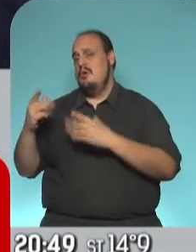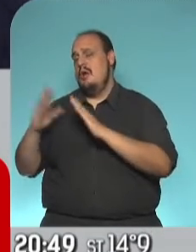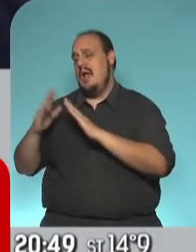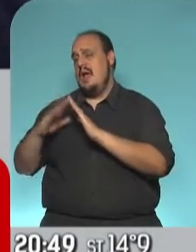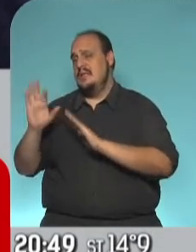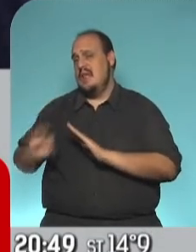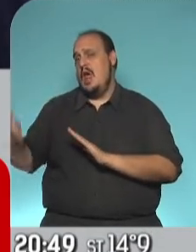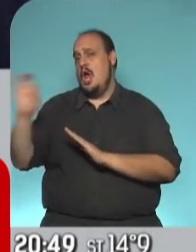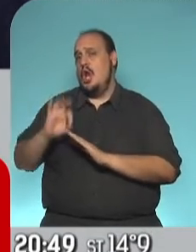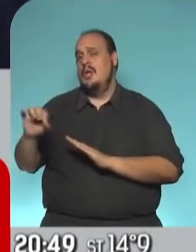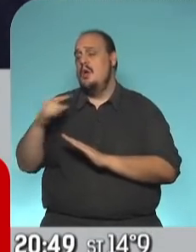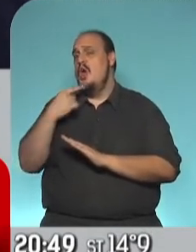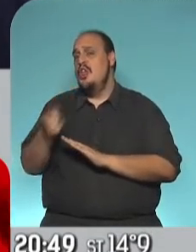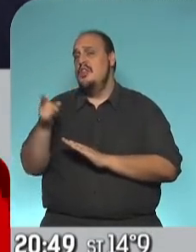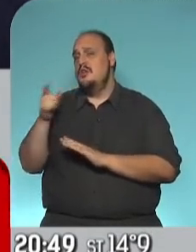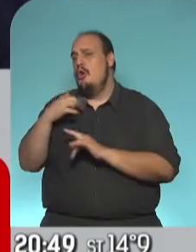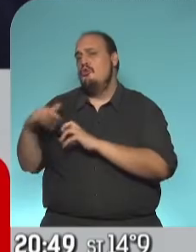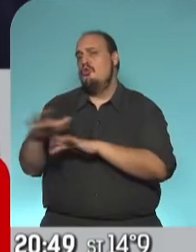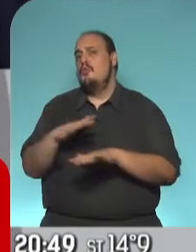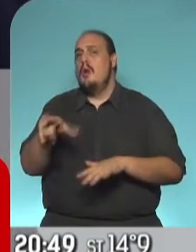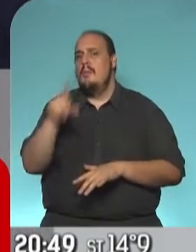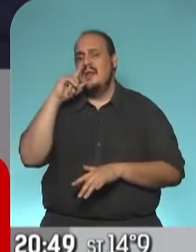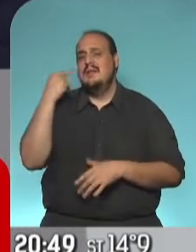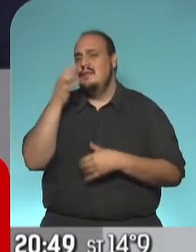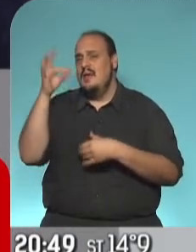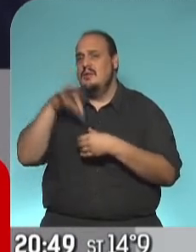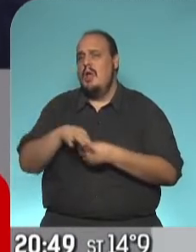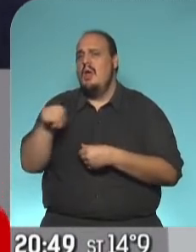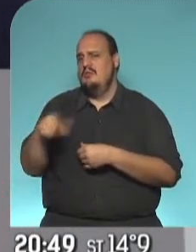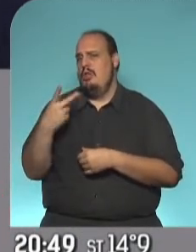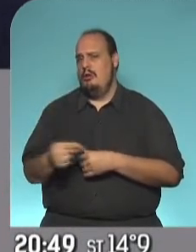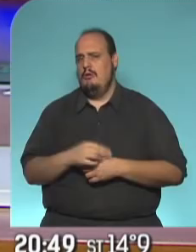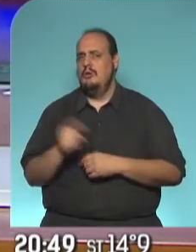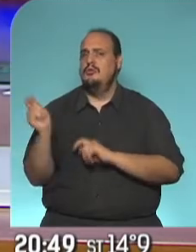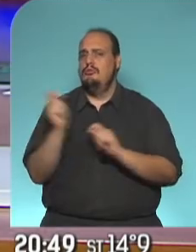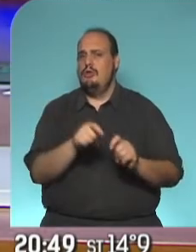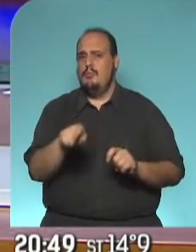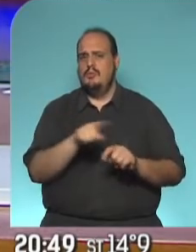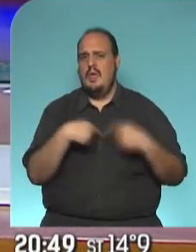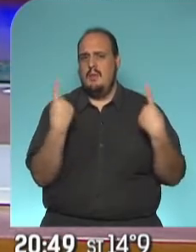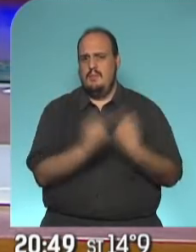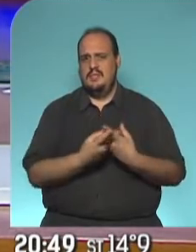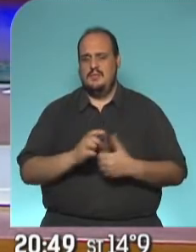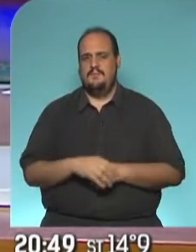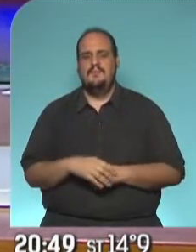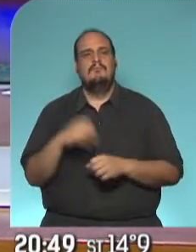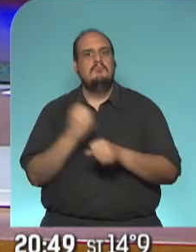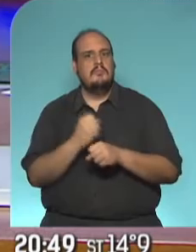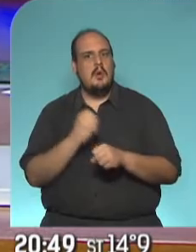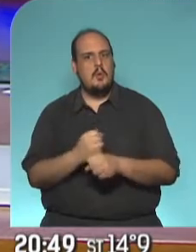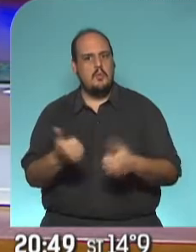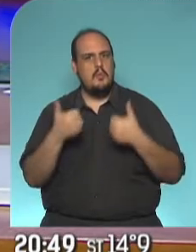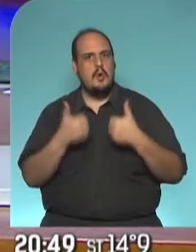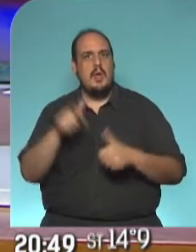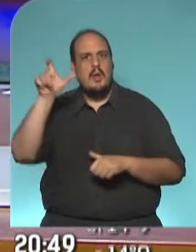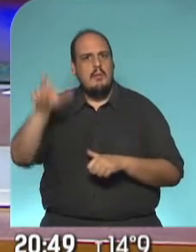que esta noche se le fuera a practicar un hisopado al presidente de la Nación, Alberto Fernández. Ustedes. Bárbaro, Gastón, buen trabajo. Acabamos de hablar con una de las